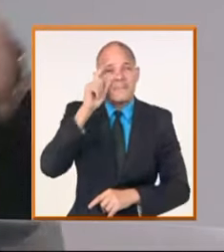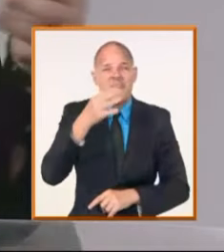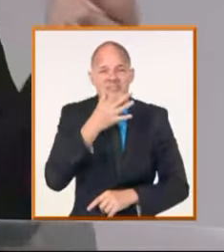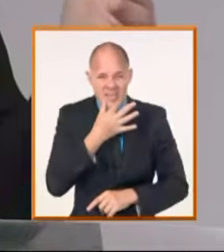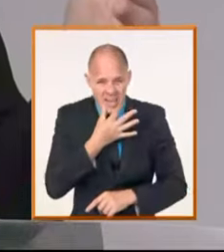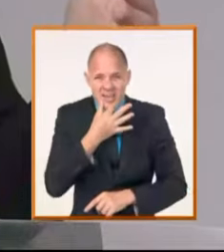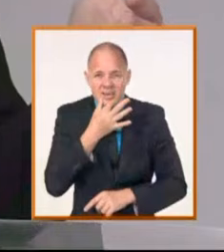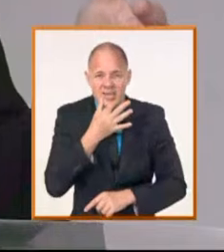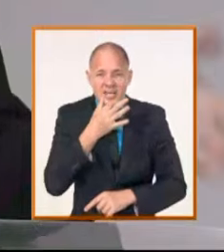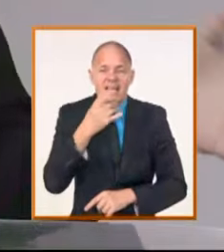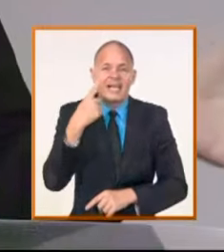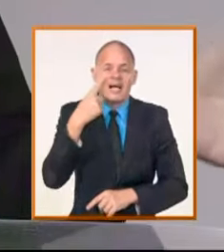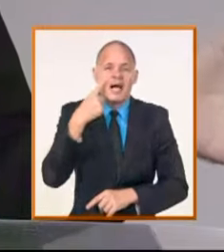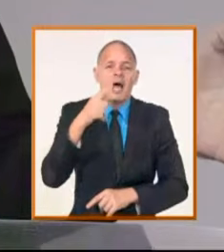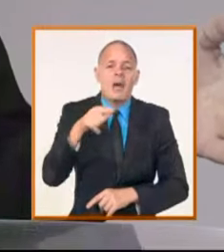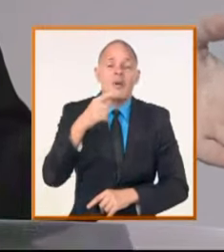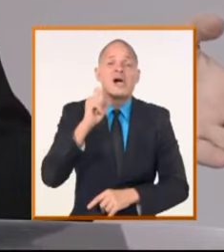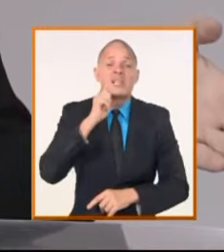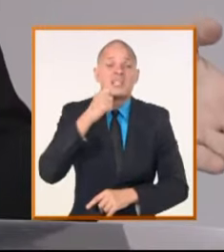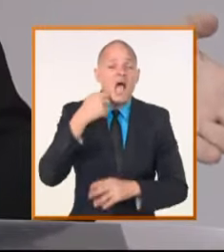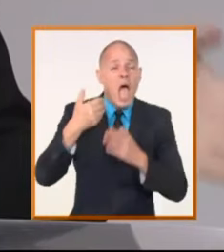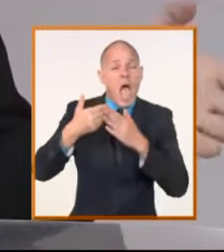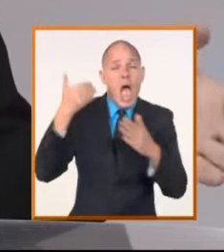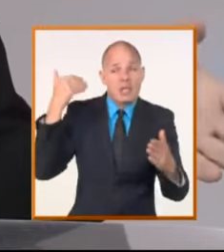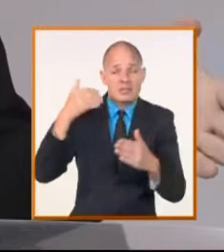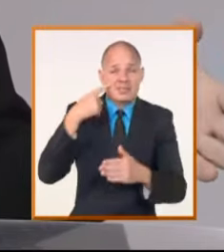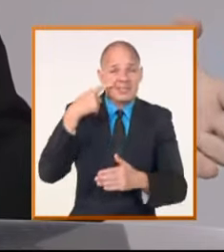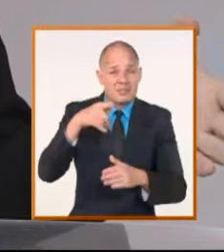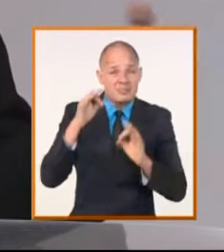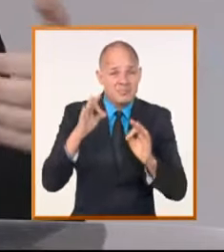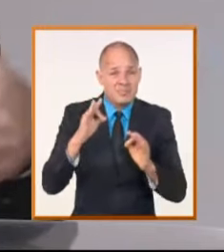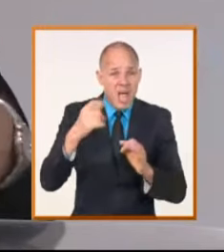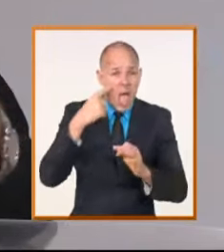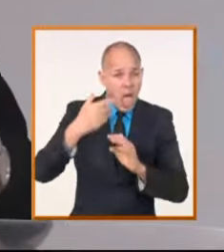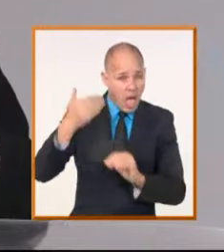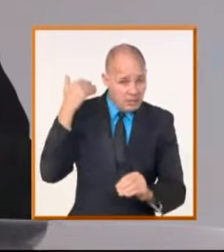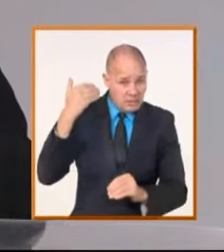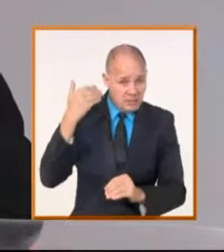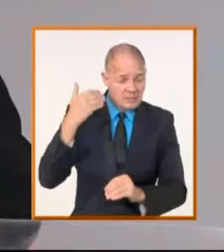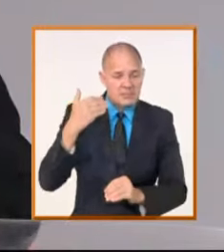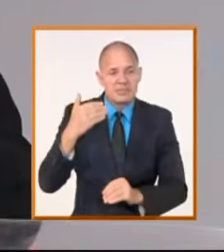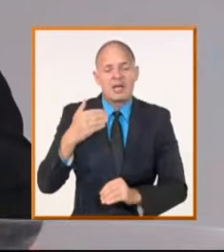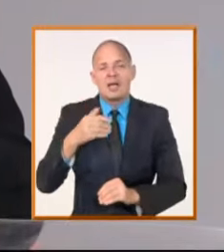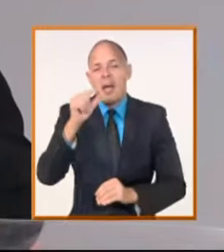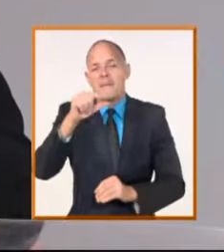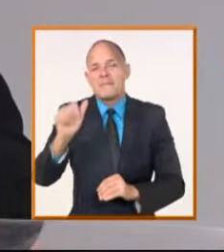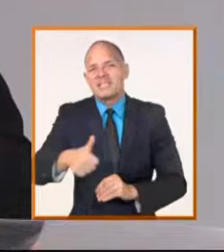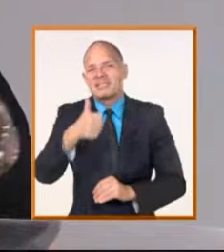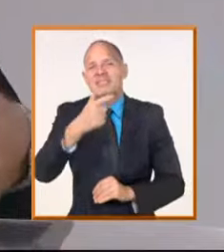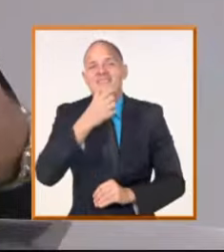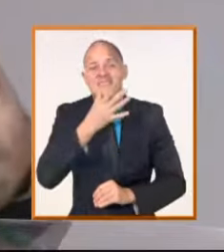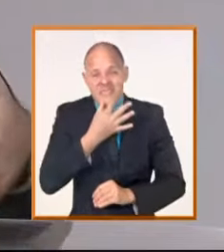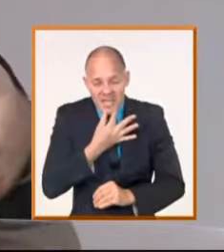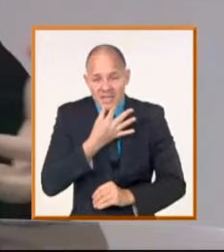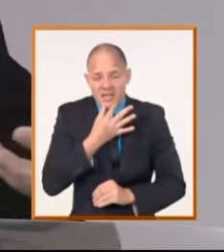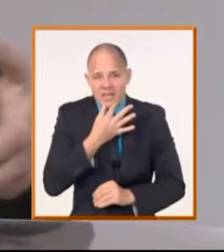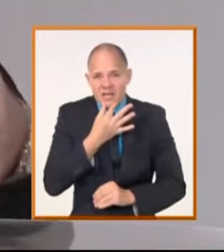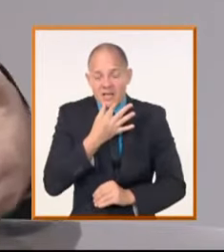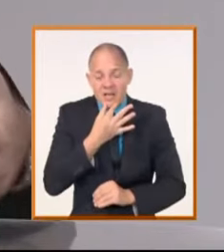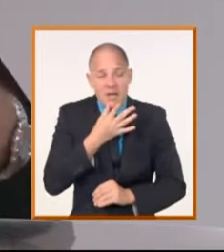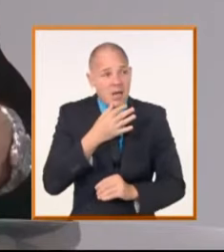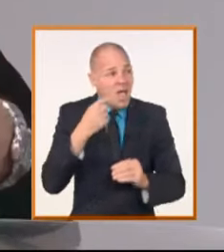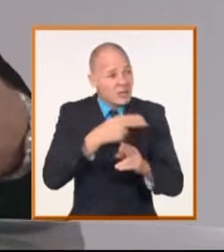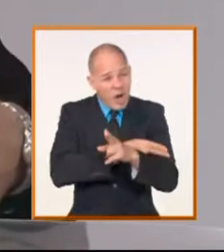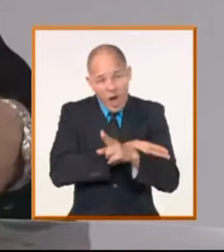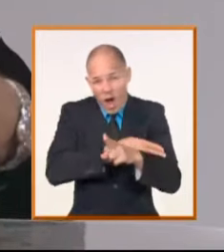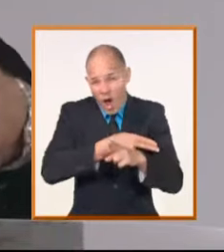Unidos. Lo era antes de él, Trump, precisamente. Uh-huh. O sea que básicamente tenemos una campaña electoral donde las dos figuras que